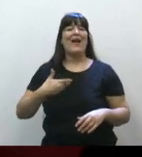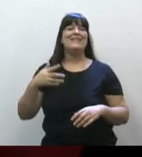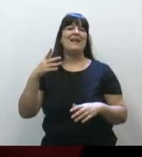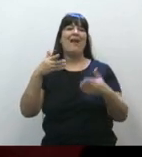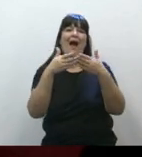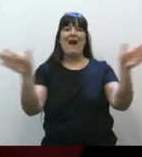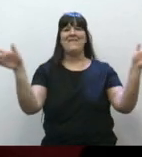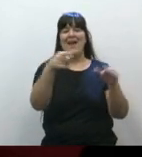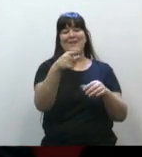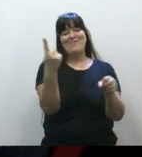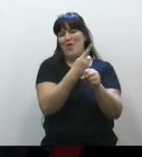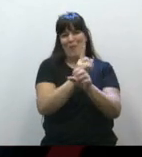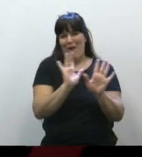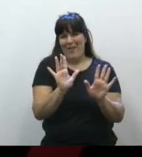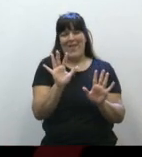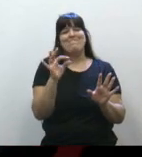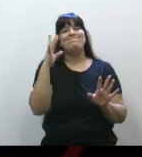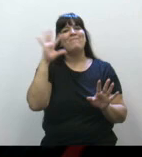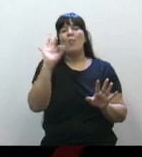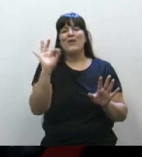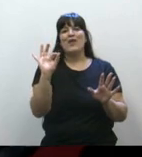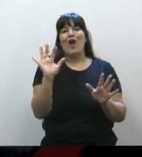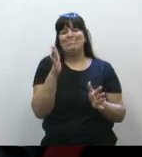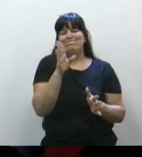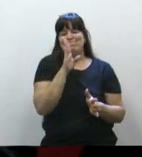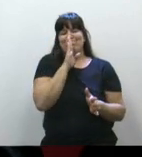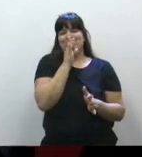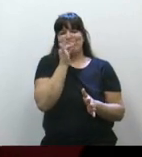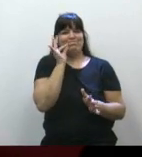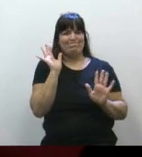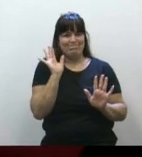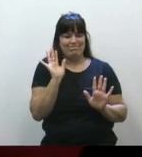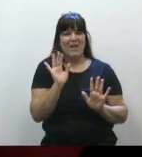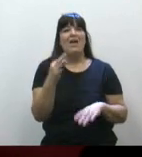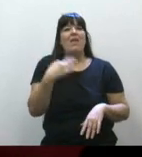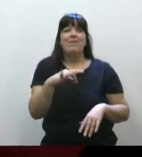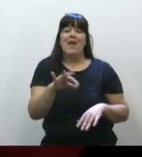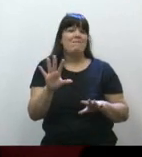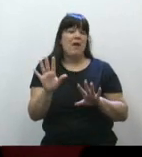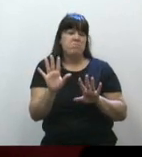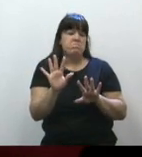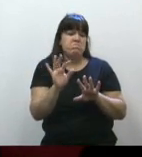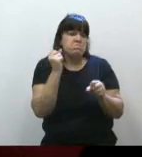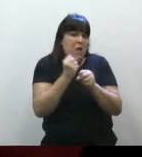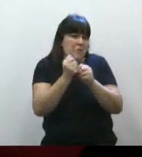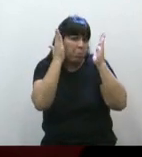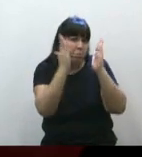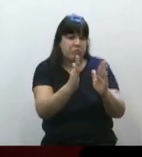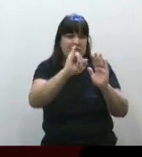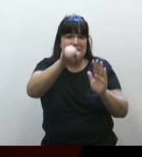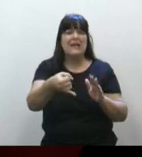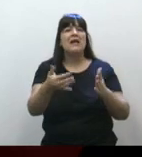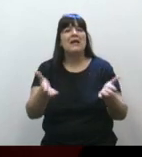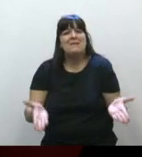instalación de un tema de esta naturaleza debería haberse comprometido con todo en la decisión de que esta ley